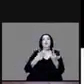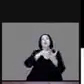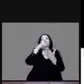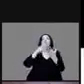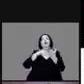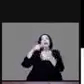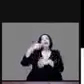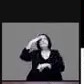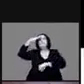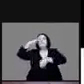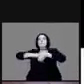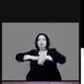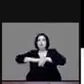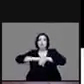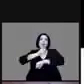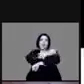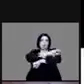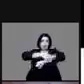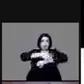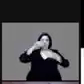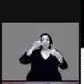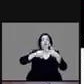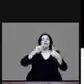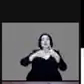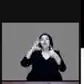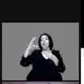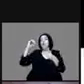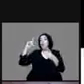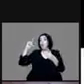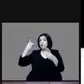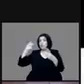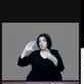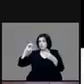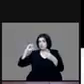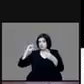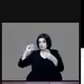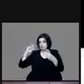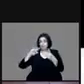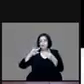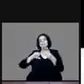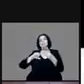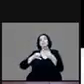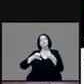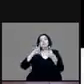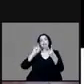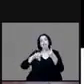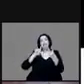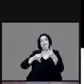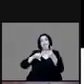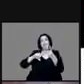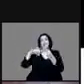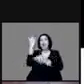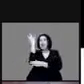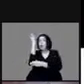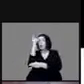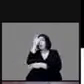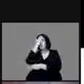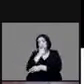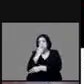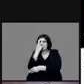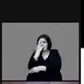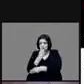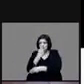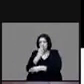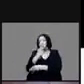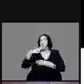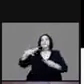Pitlahuac segunda línea los códices nahuas para el entrenamiento del proceso de conquista tercera línea el árbol de la noche triste victoriosa en las